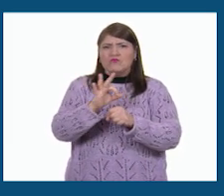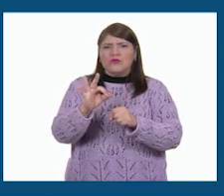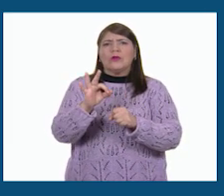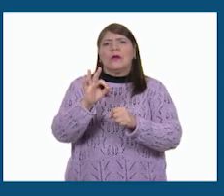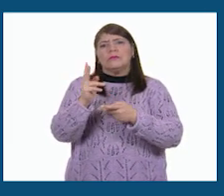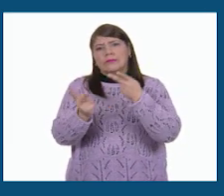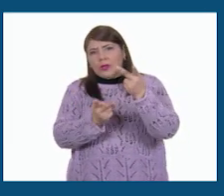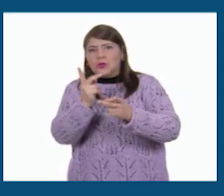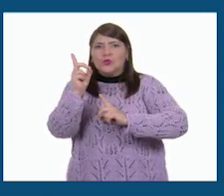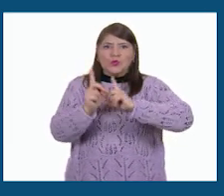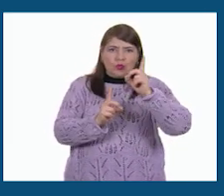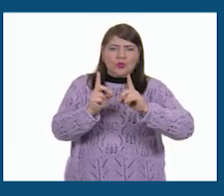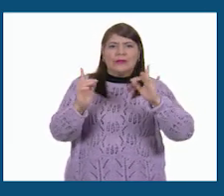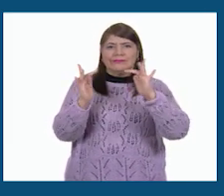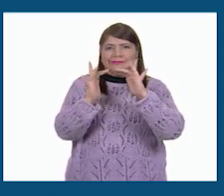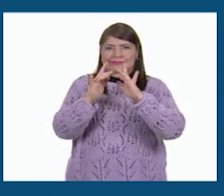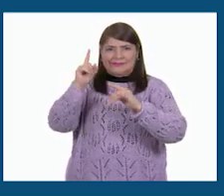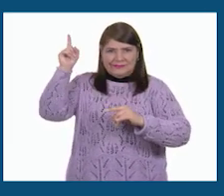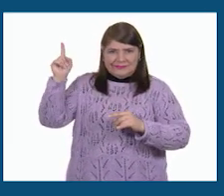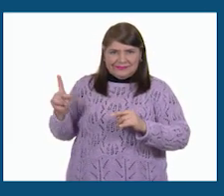las preguntas, contáctanos.